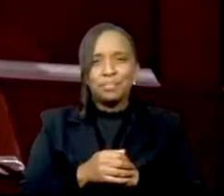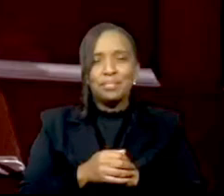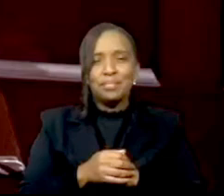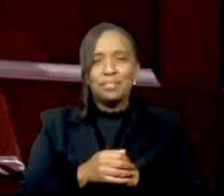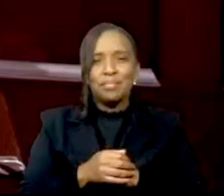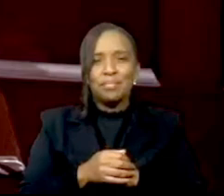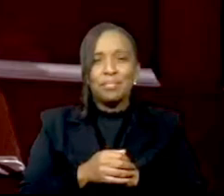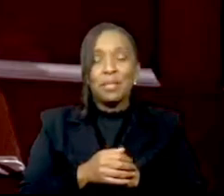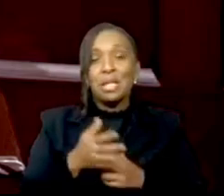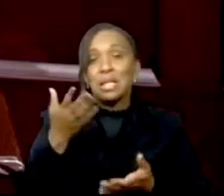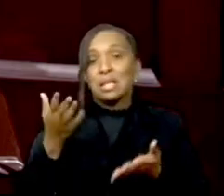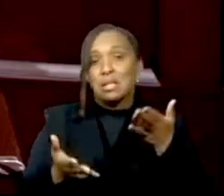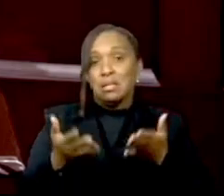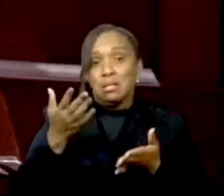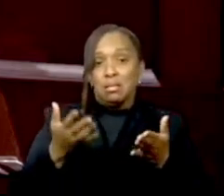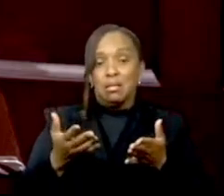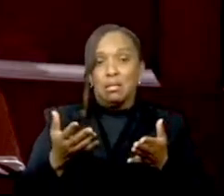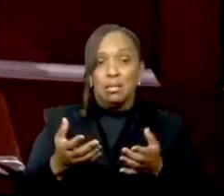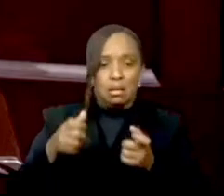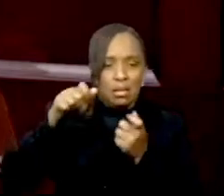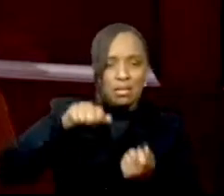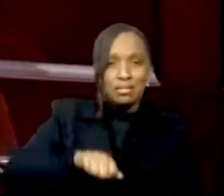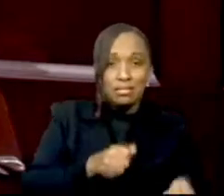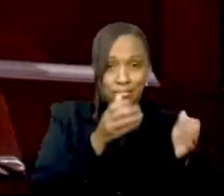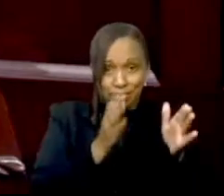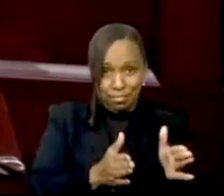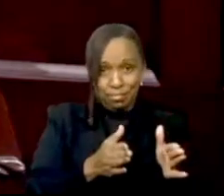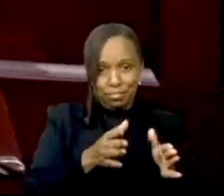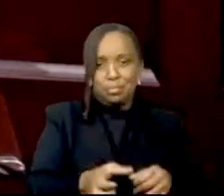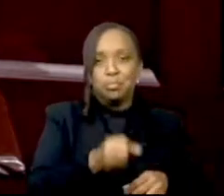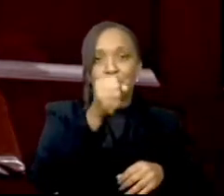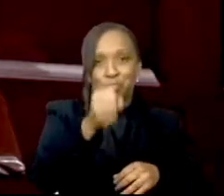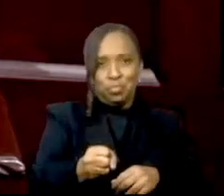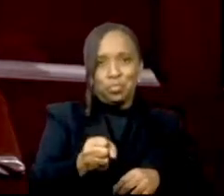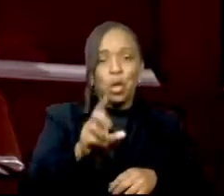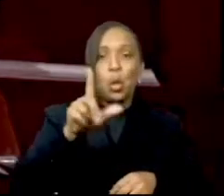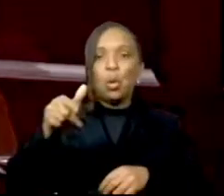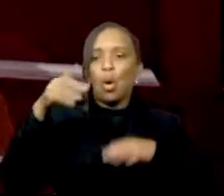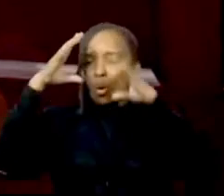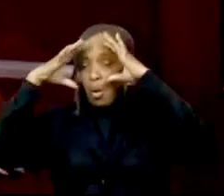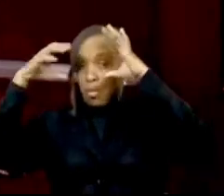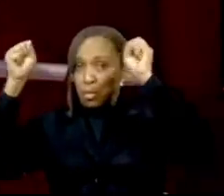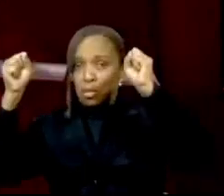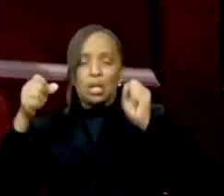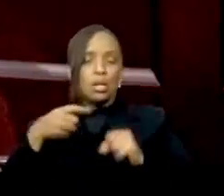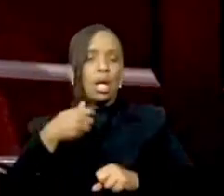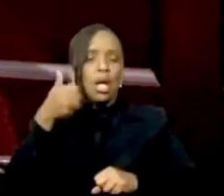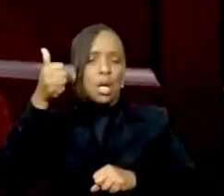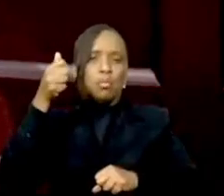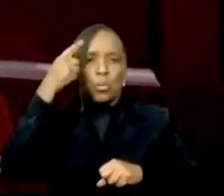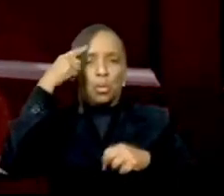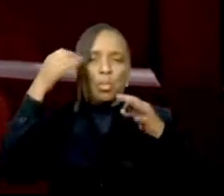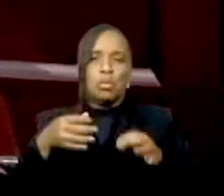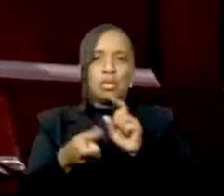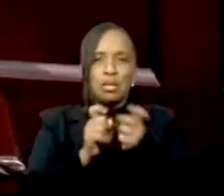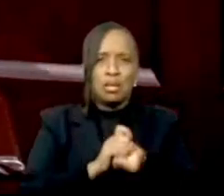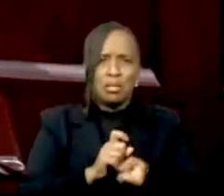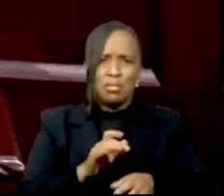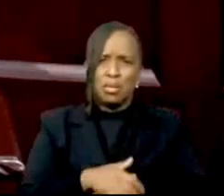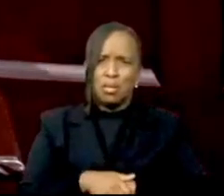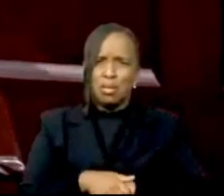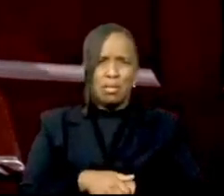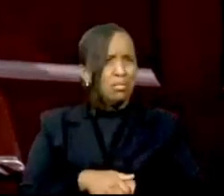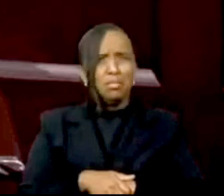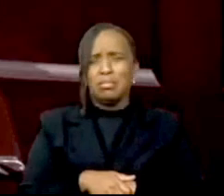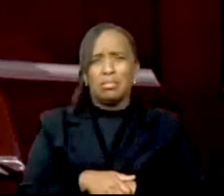el presidente lo cambie y ponga otro. Entonces vamos nosotros a volver entonces a la antigüedad. La Constitución del